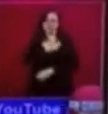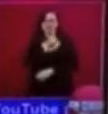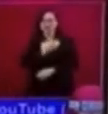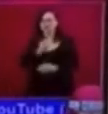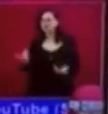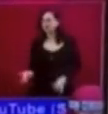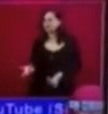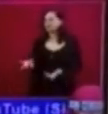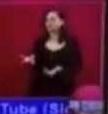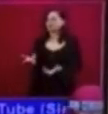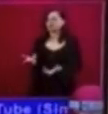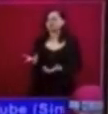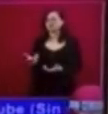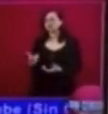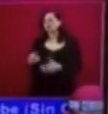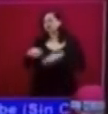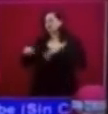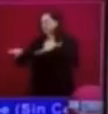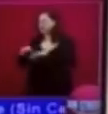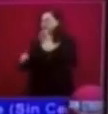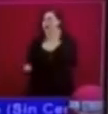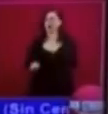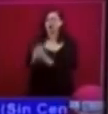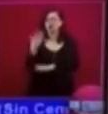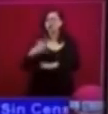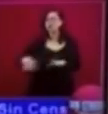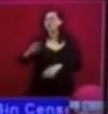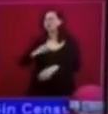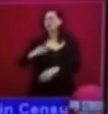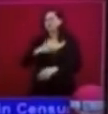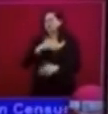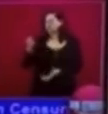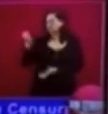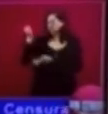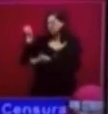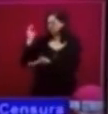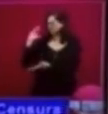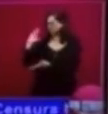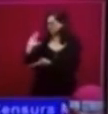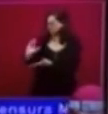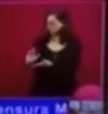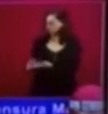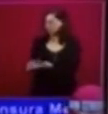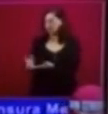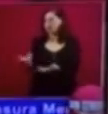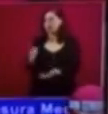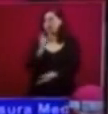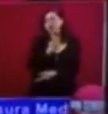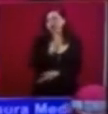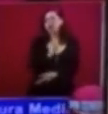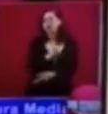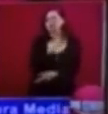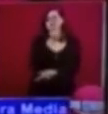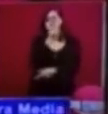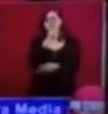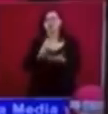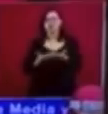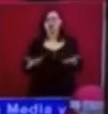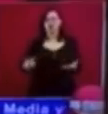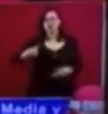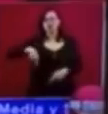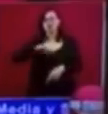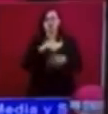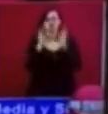este gobierno de la Cuarta Transformación del presidente Andrés Manuel López Obrador le dio un machetazo a los